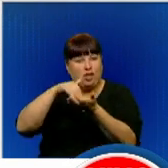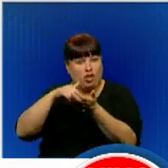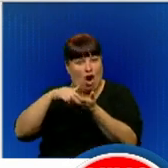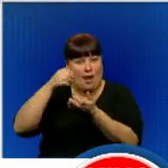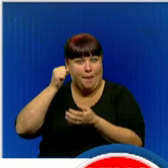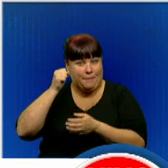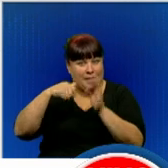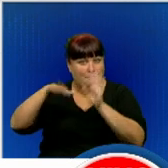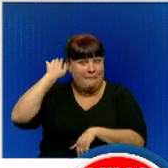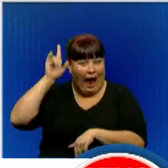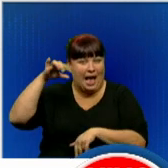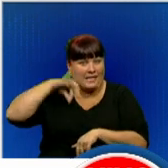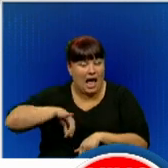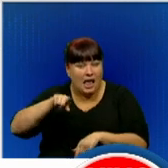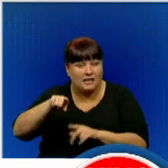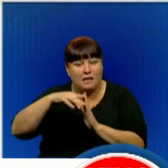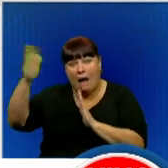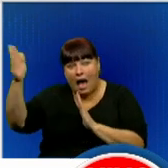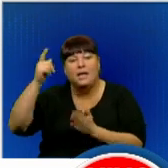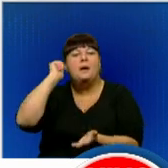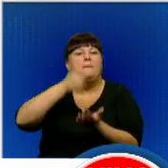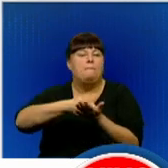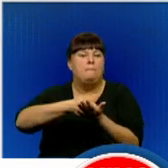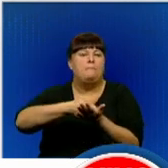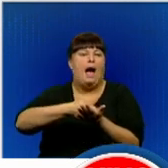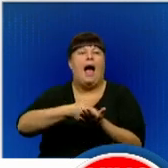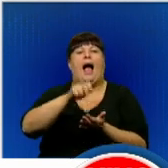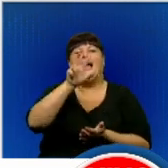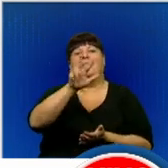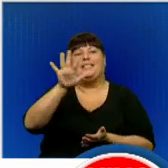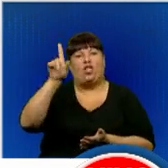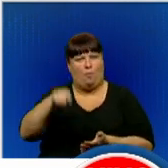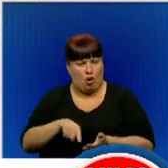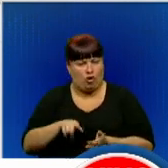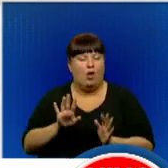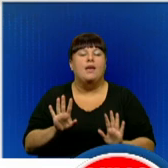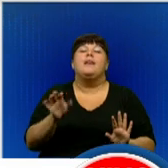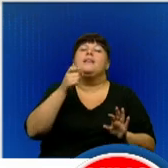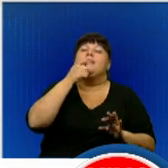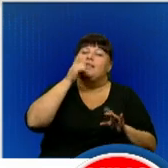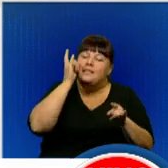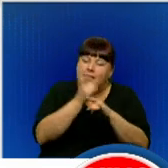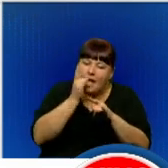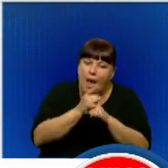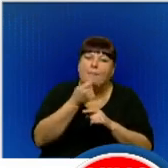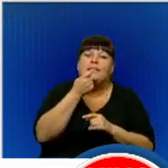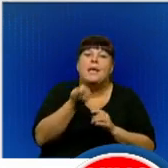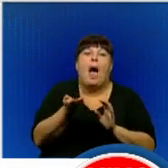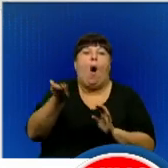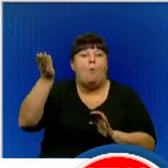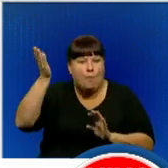de pesos de utilidad van a pagar un 35 siempre entendiendo incrementar